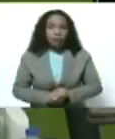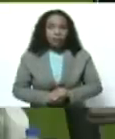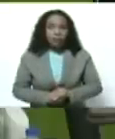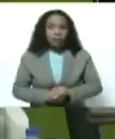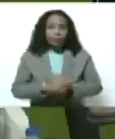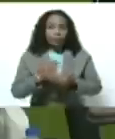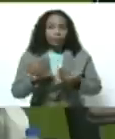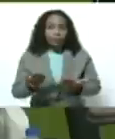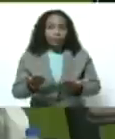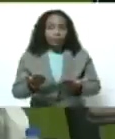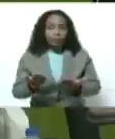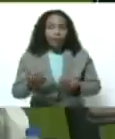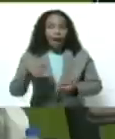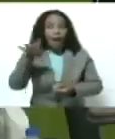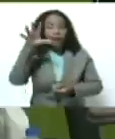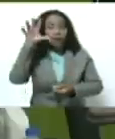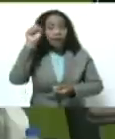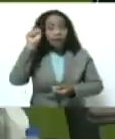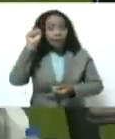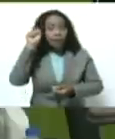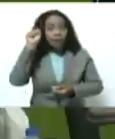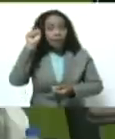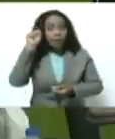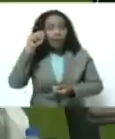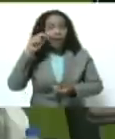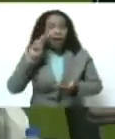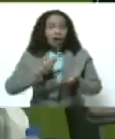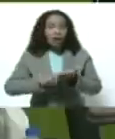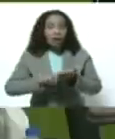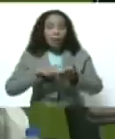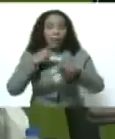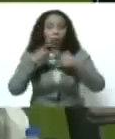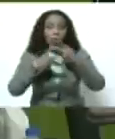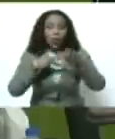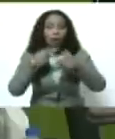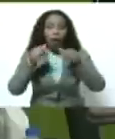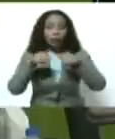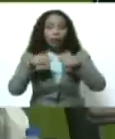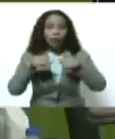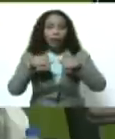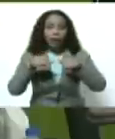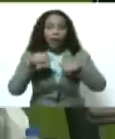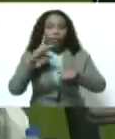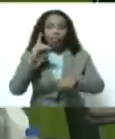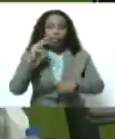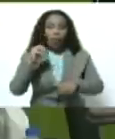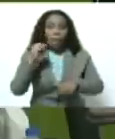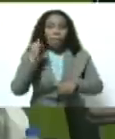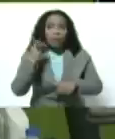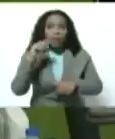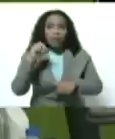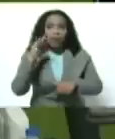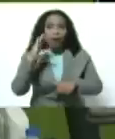que comprendamos las realidades políticas aquí en Dominica.